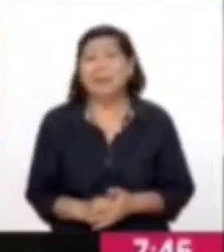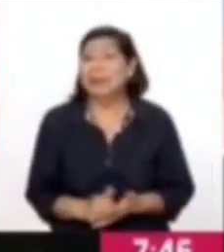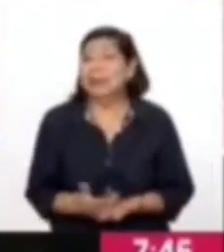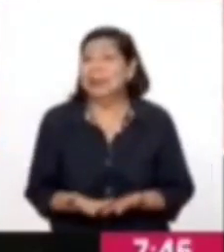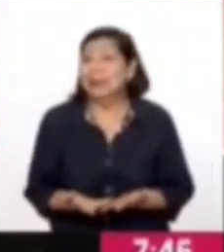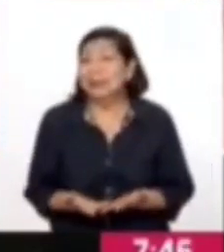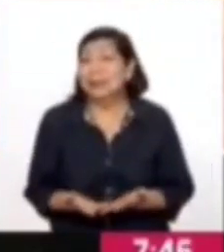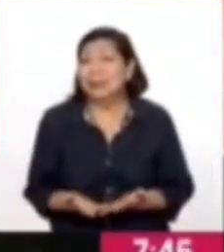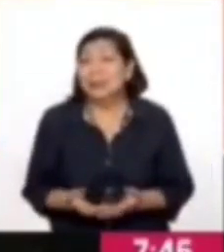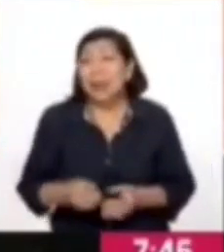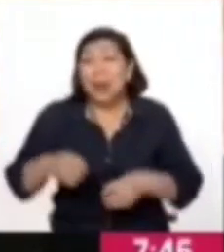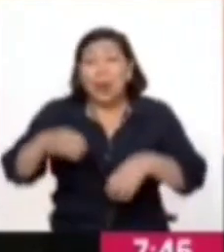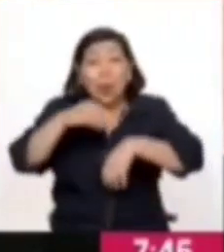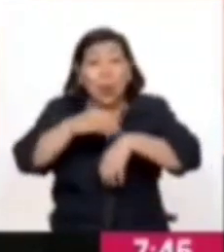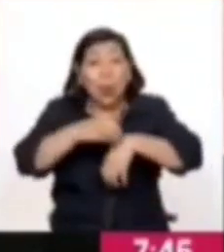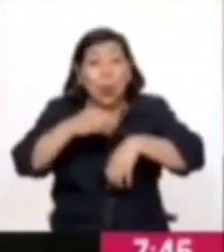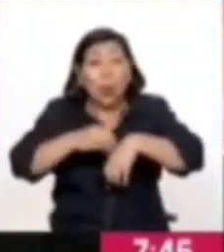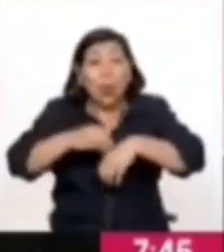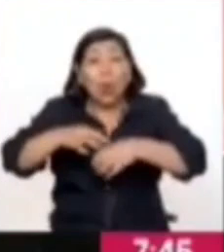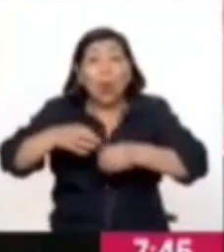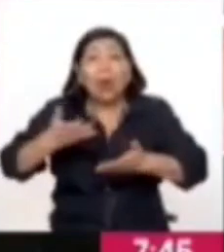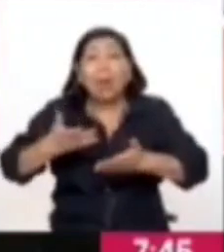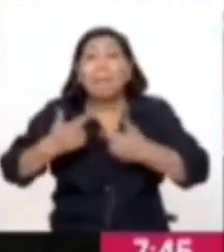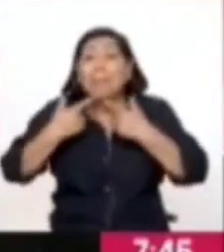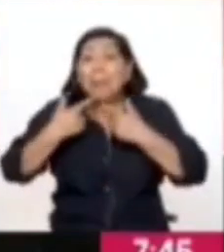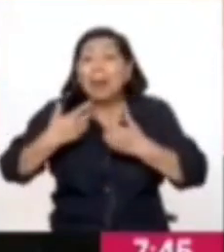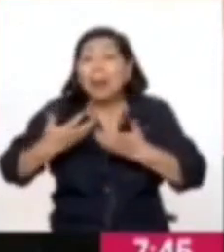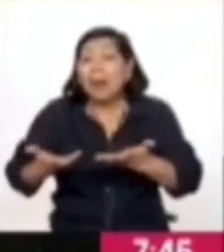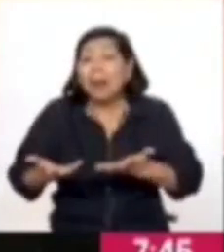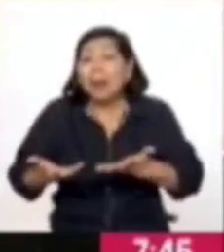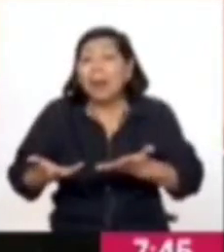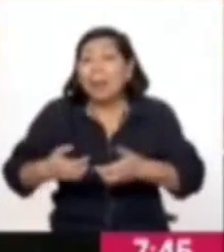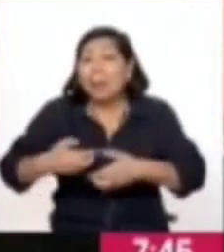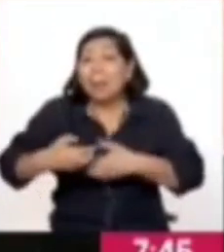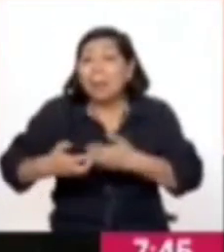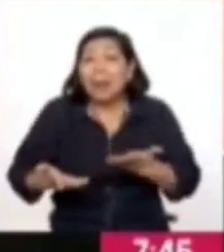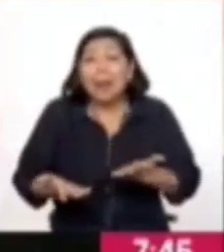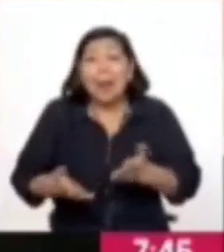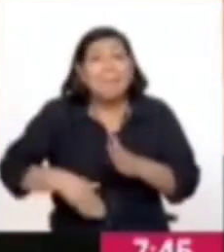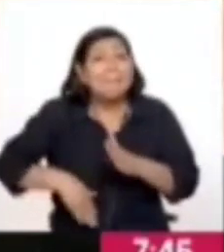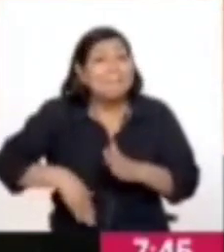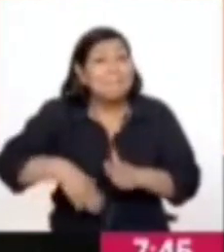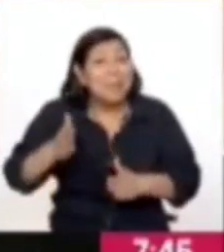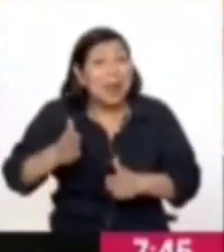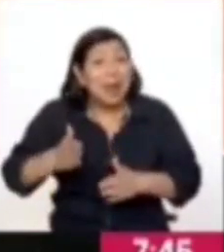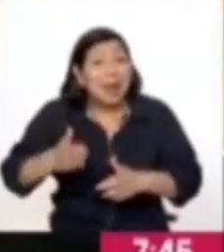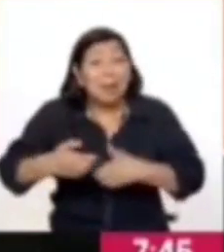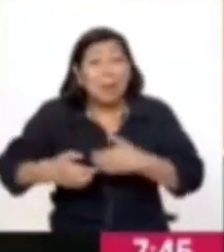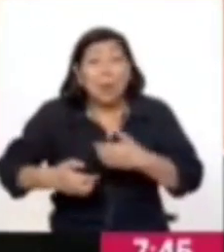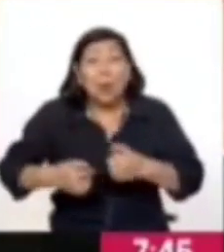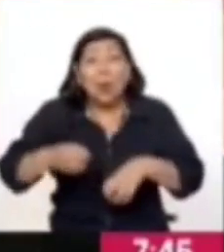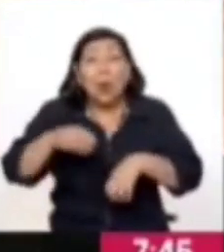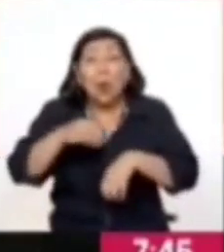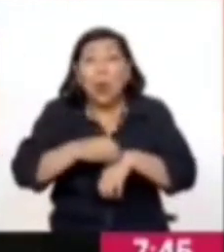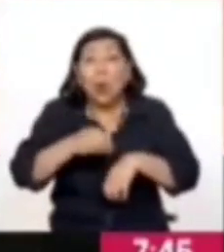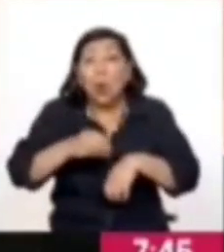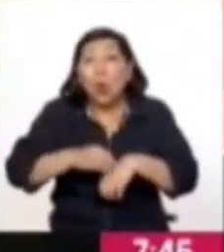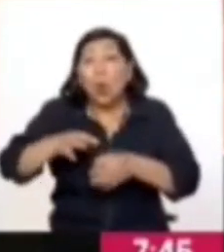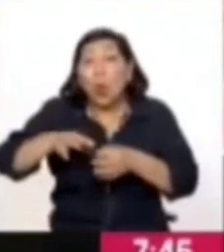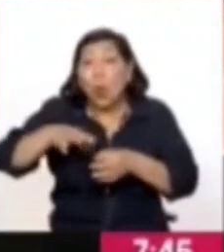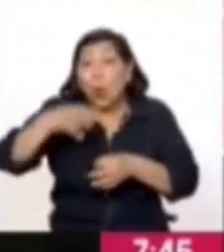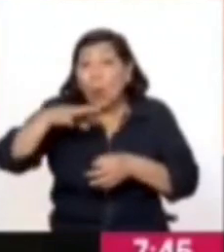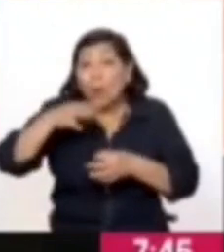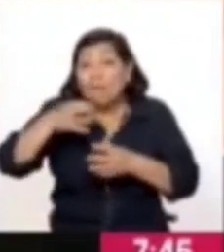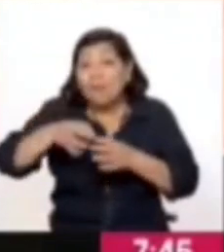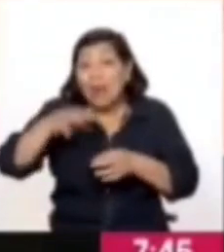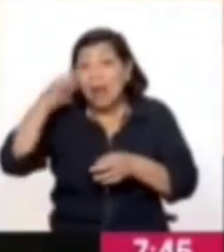se perdería la cosecha, perderían los bodegueros, perderían los productores y la mayoría de los productores de uva en Ica y